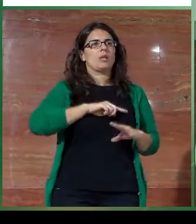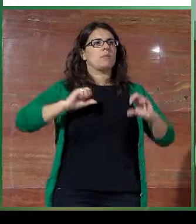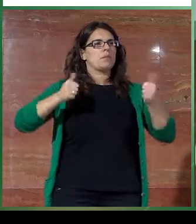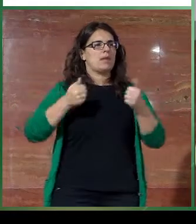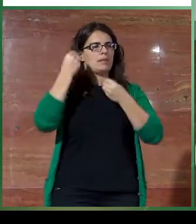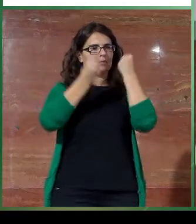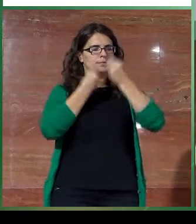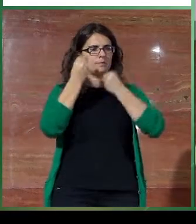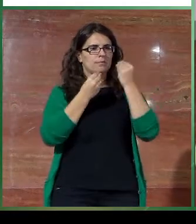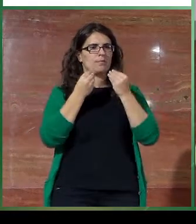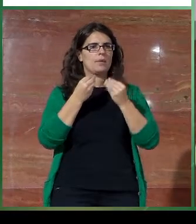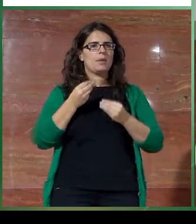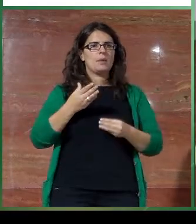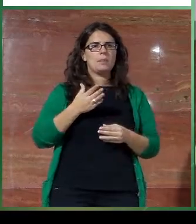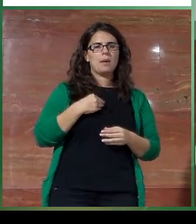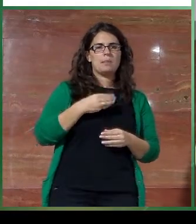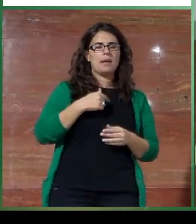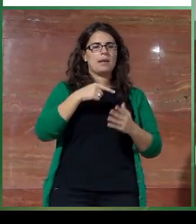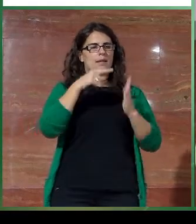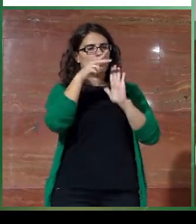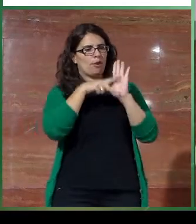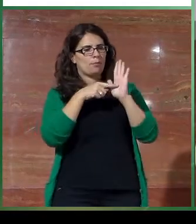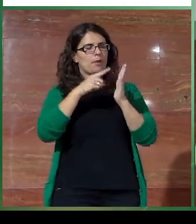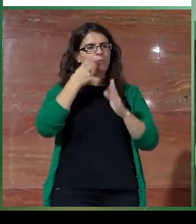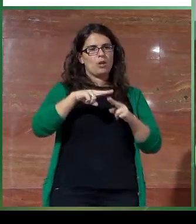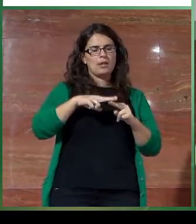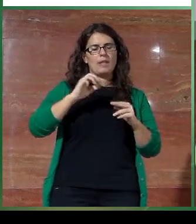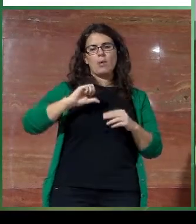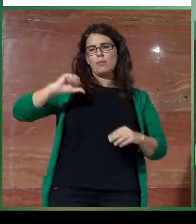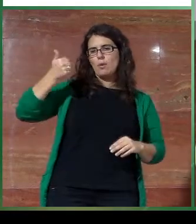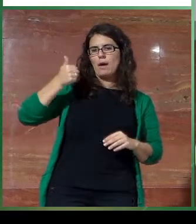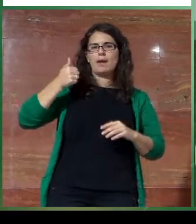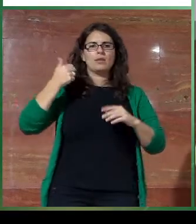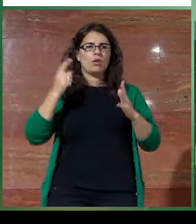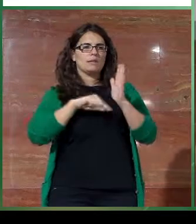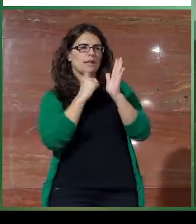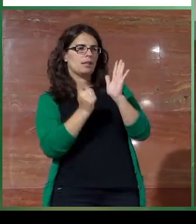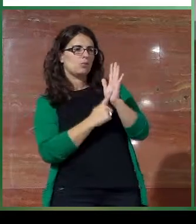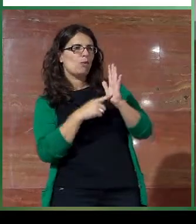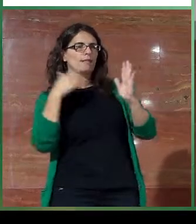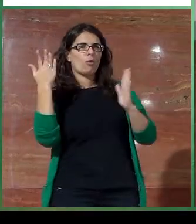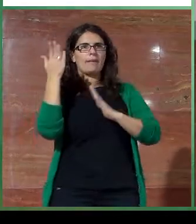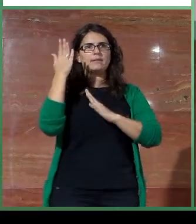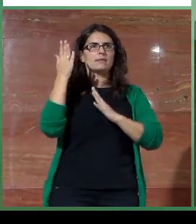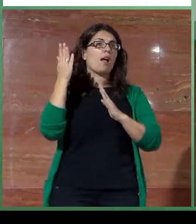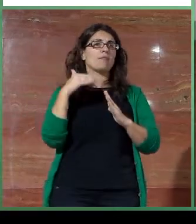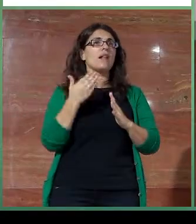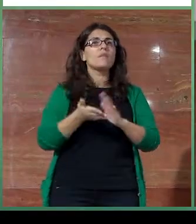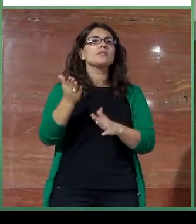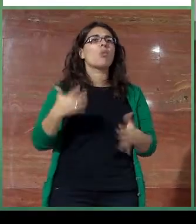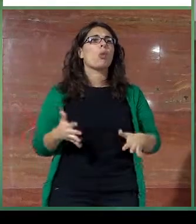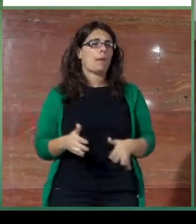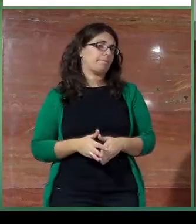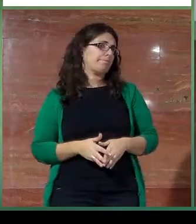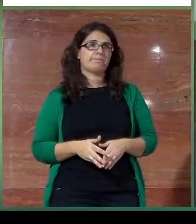usted papel, la política, lo tengo que aprobar, no sé qué, esto, la siguiente legislatura, no vamos a ningún lado. Estamos